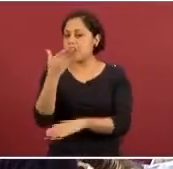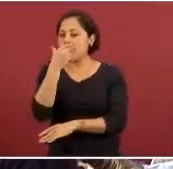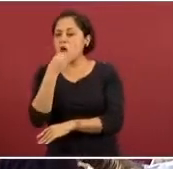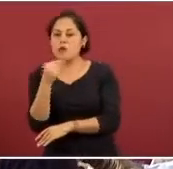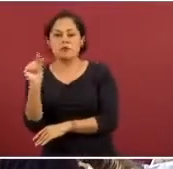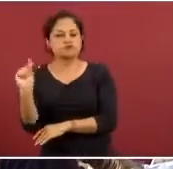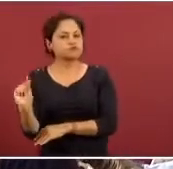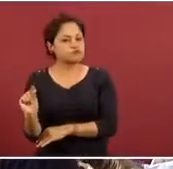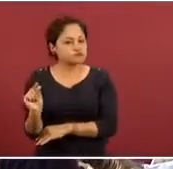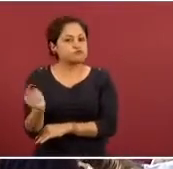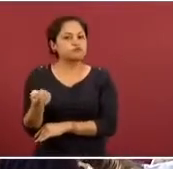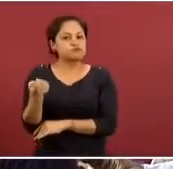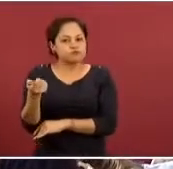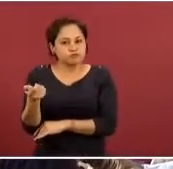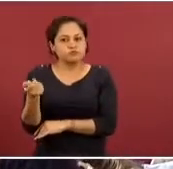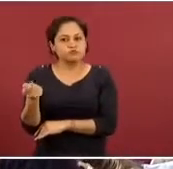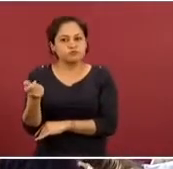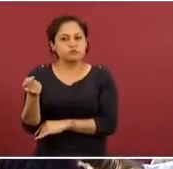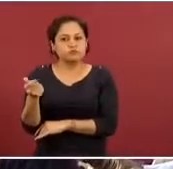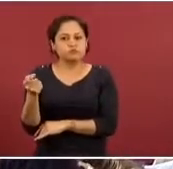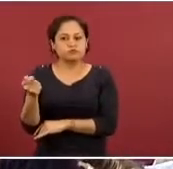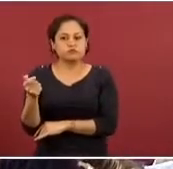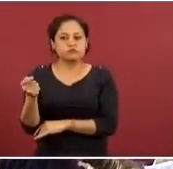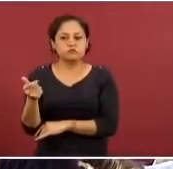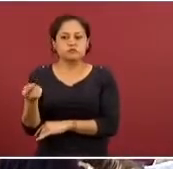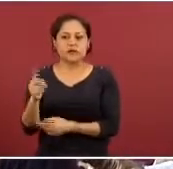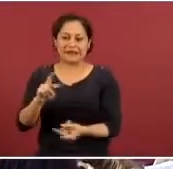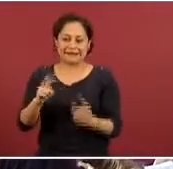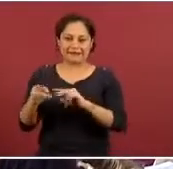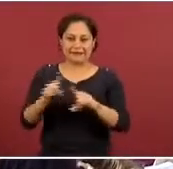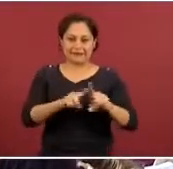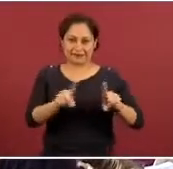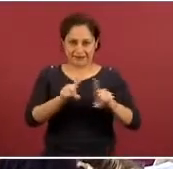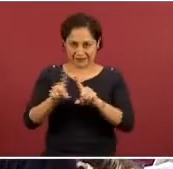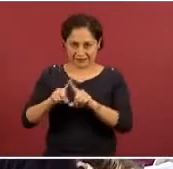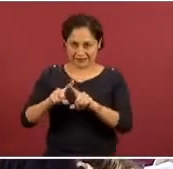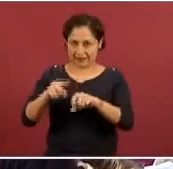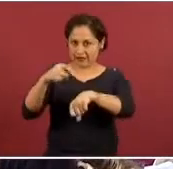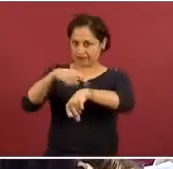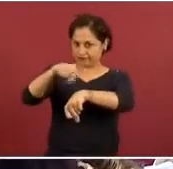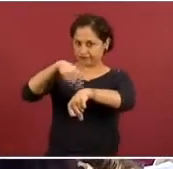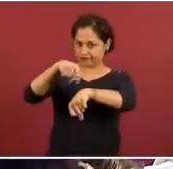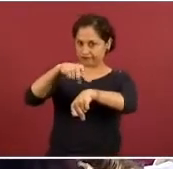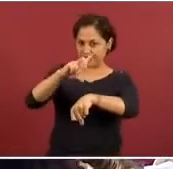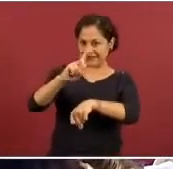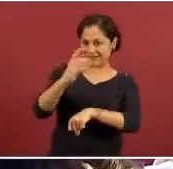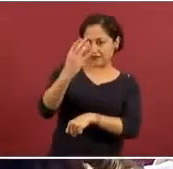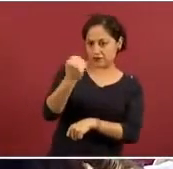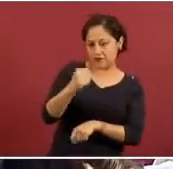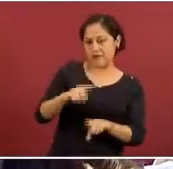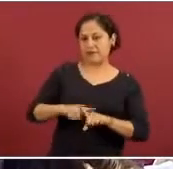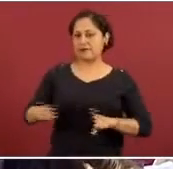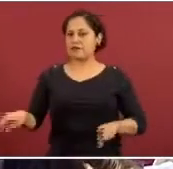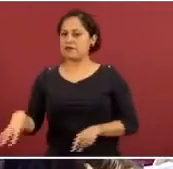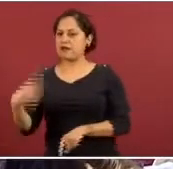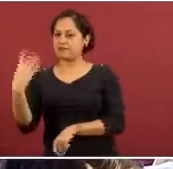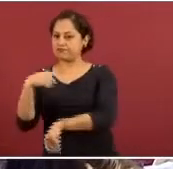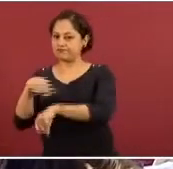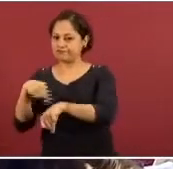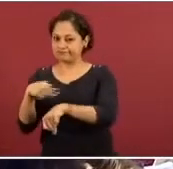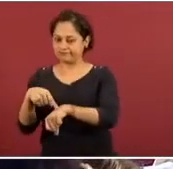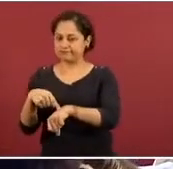que pasan 39 versus 14 horas semanales. Y lo digo siempre porque en los últimos años